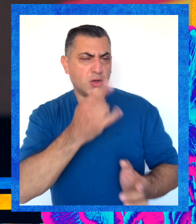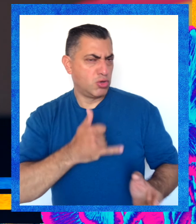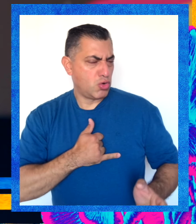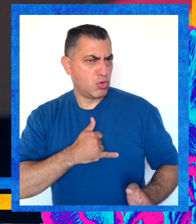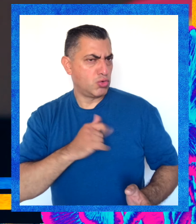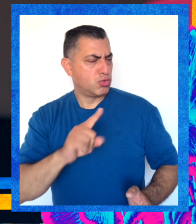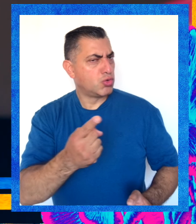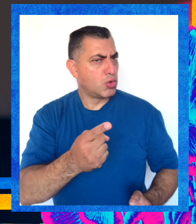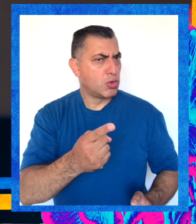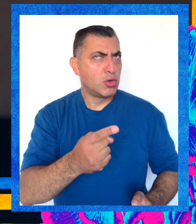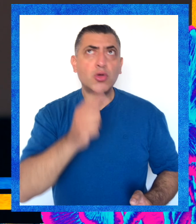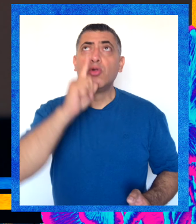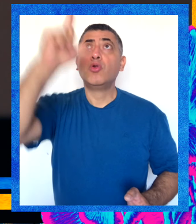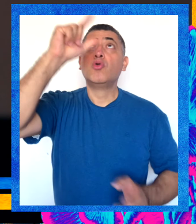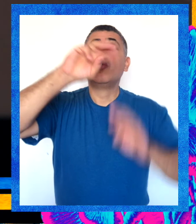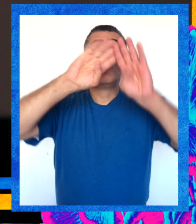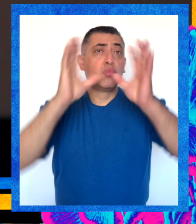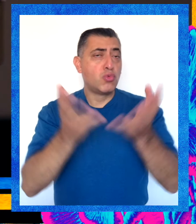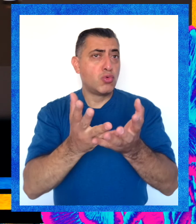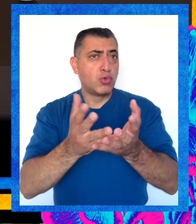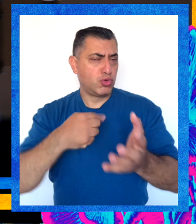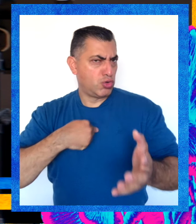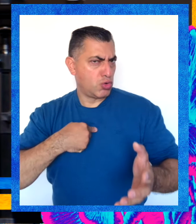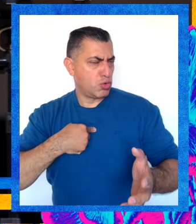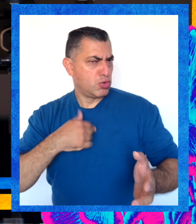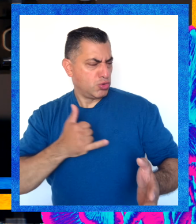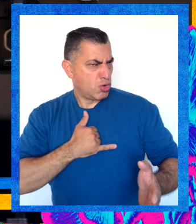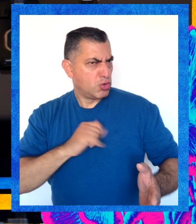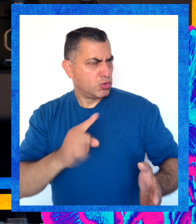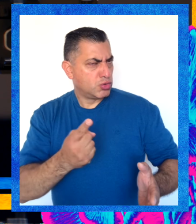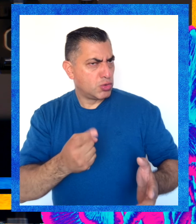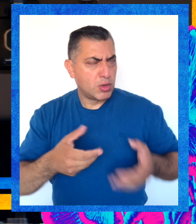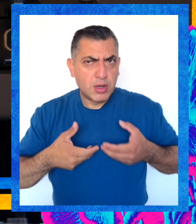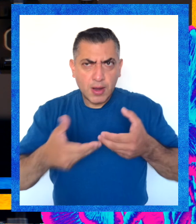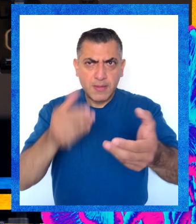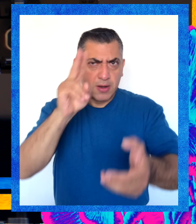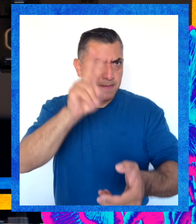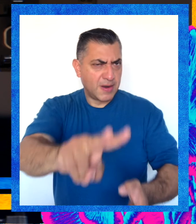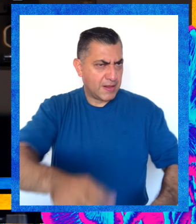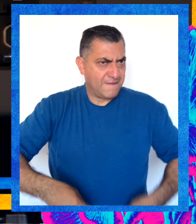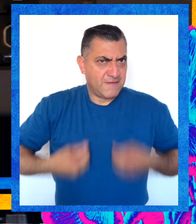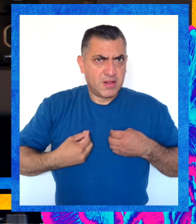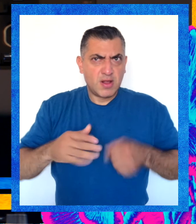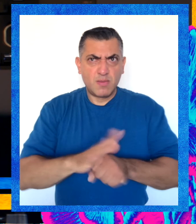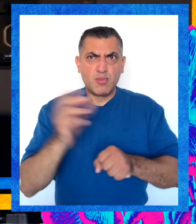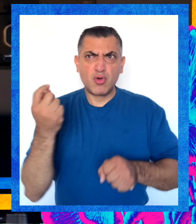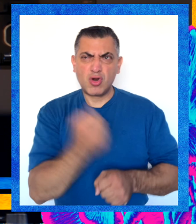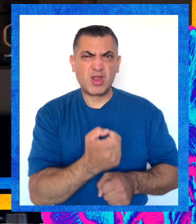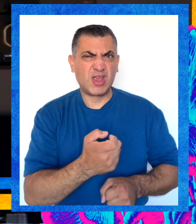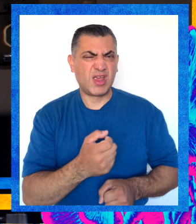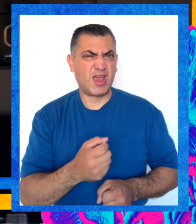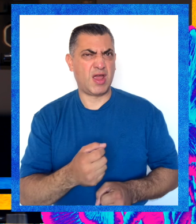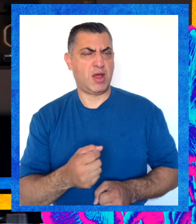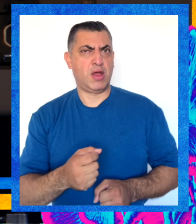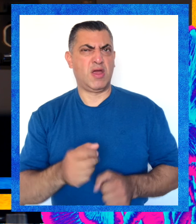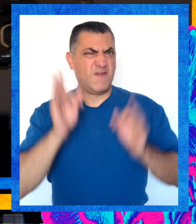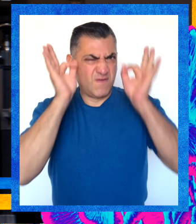del mundo yo soy el camino la verdad y la vida porque los líderes religiosos saltaban enfurecidos